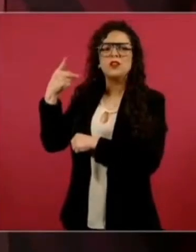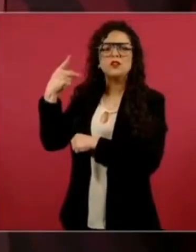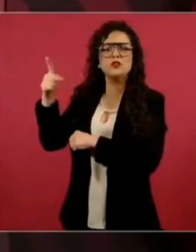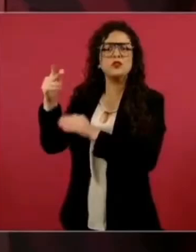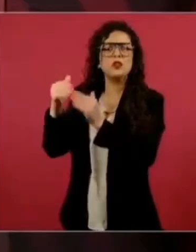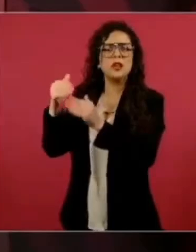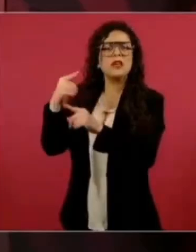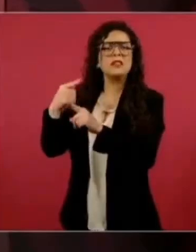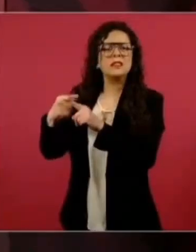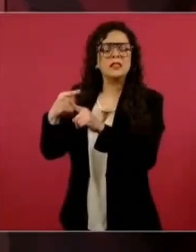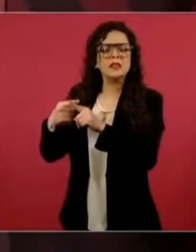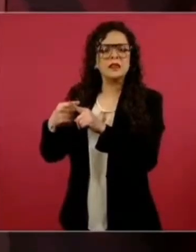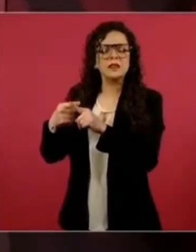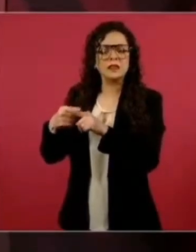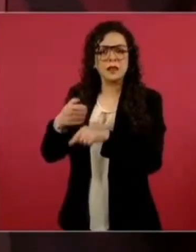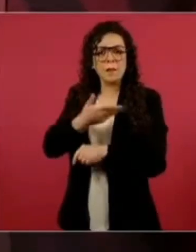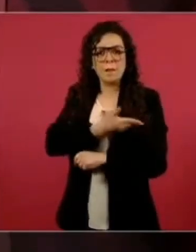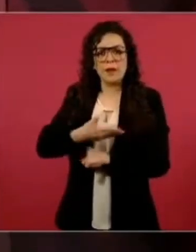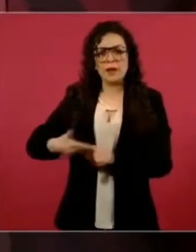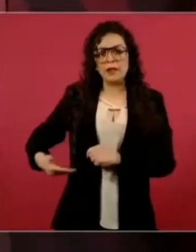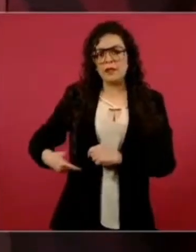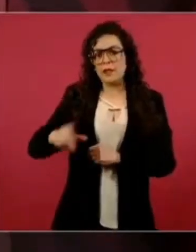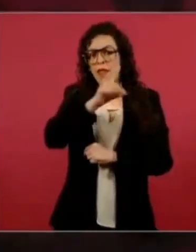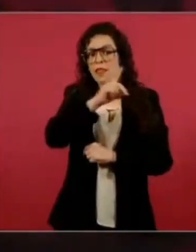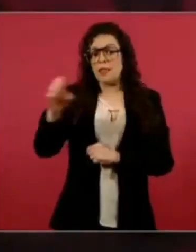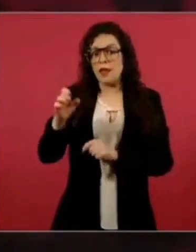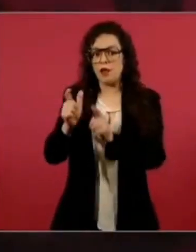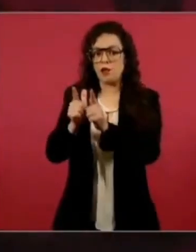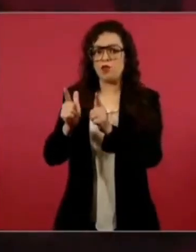Y no dicen nada.